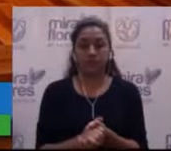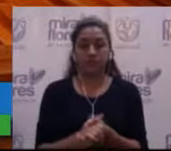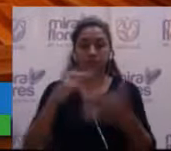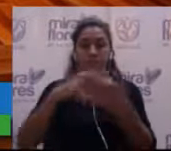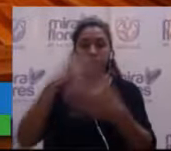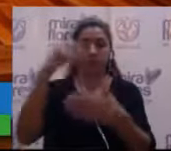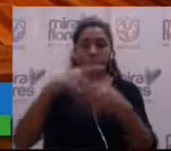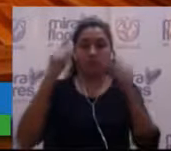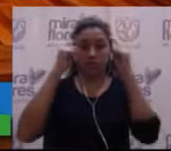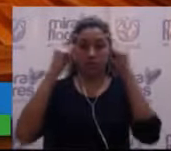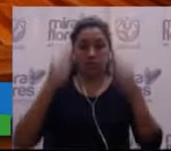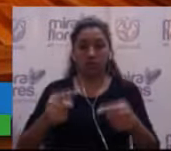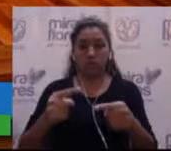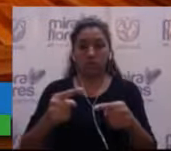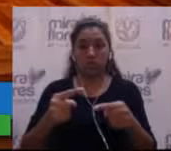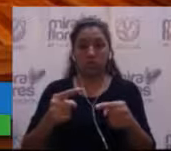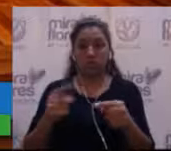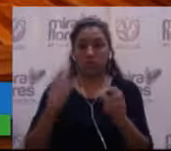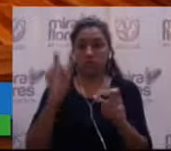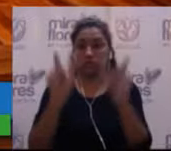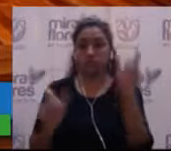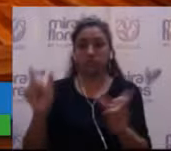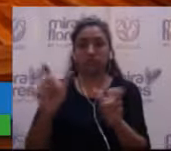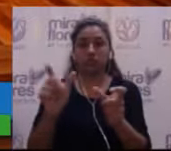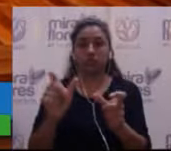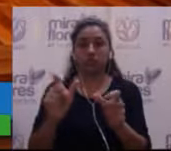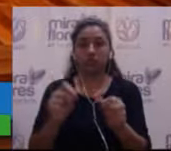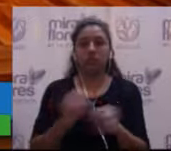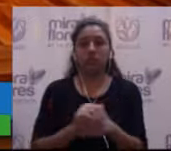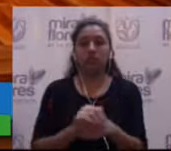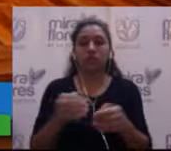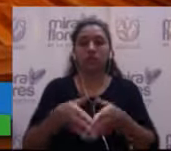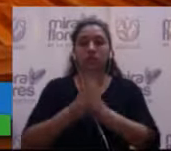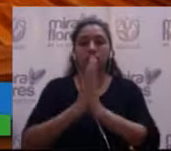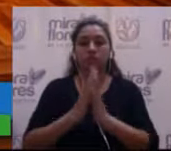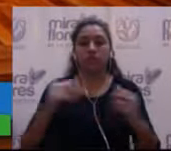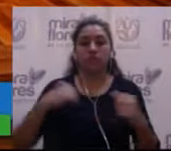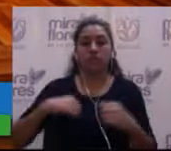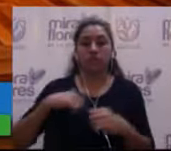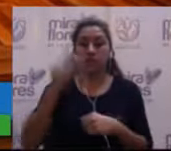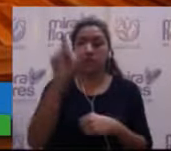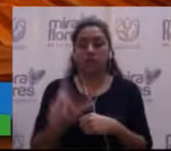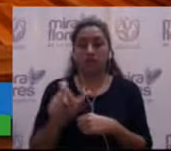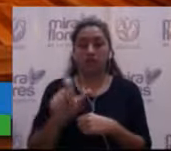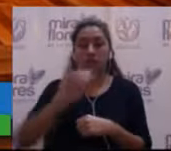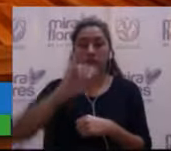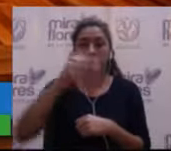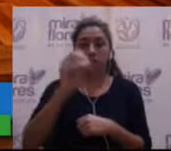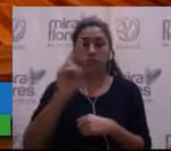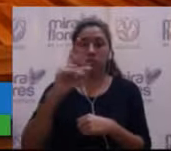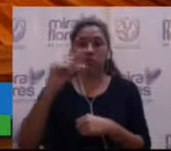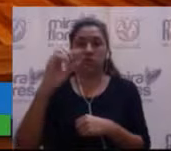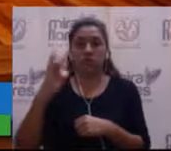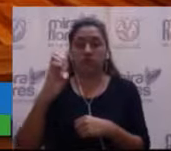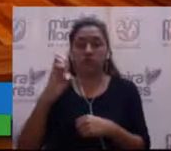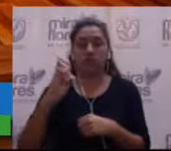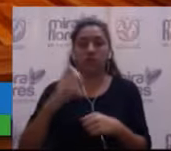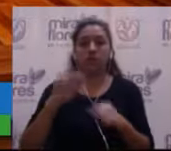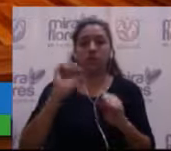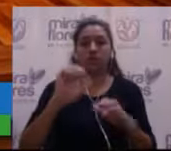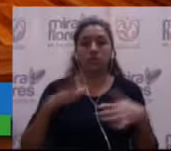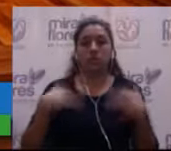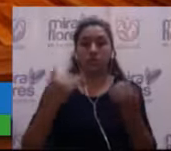Proyecto de acuerdo de Consejo que aprueba la licencia solicitada por el alcalde de Miraflores, Jorge Vicente Martín Muñoz Wells, hacerse efectiva